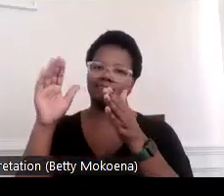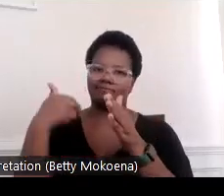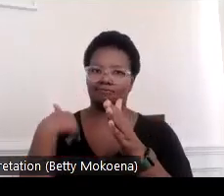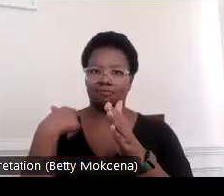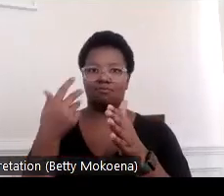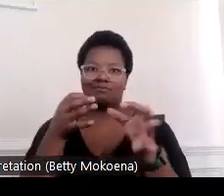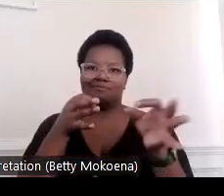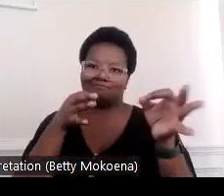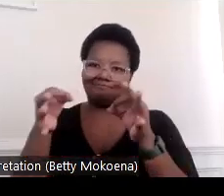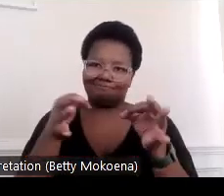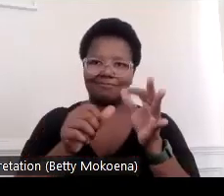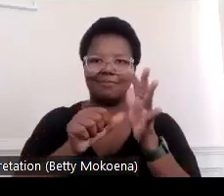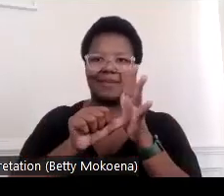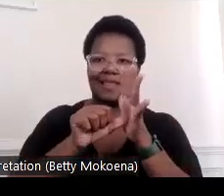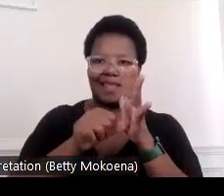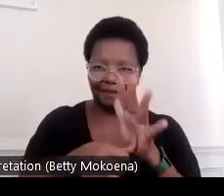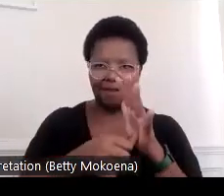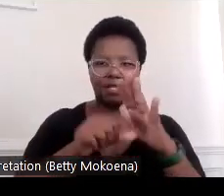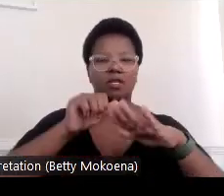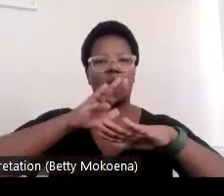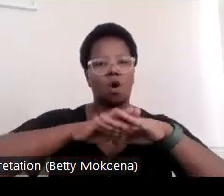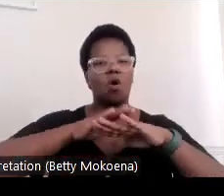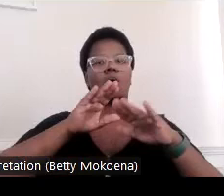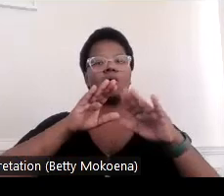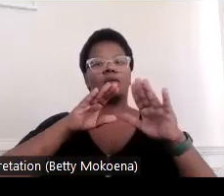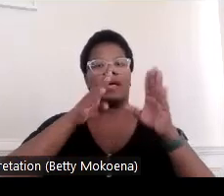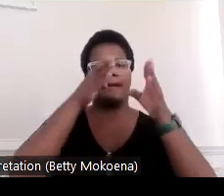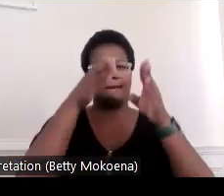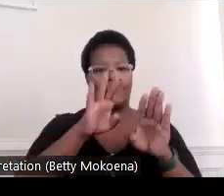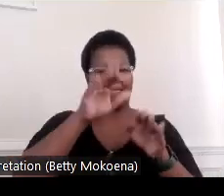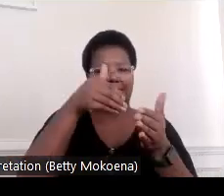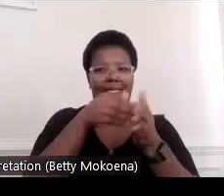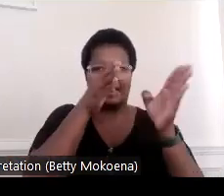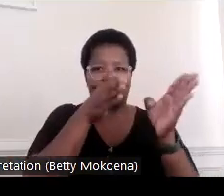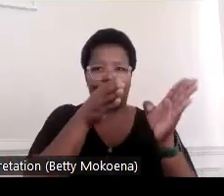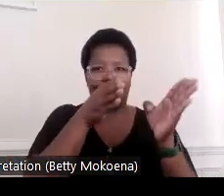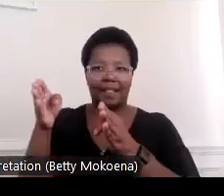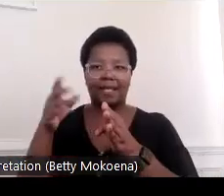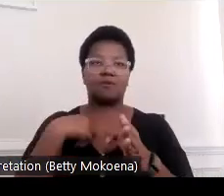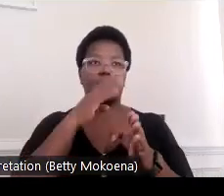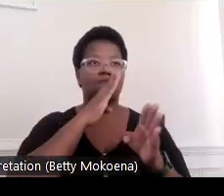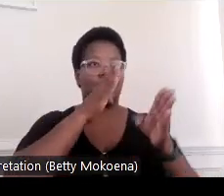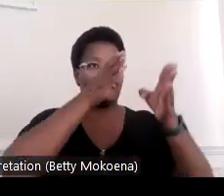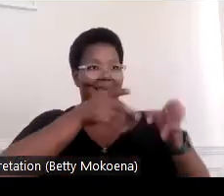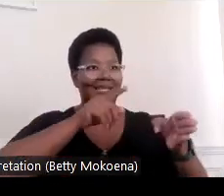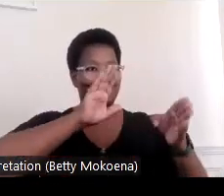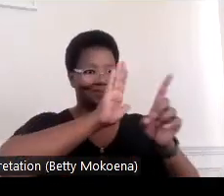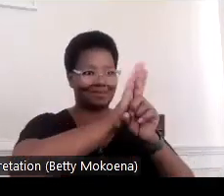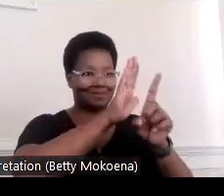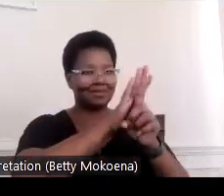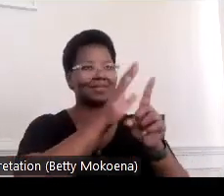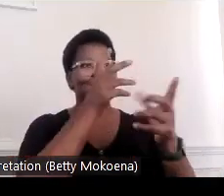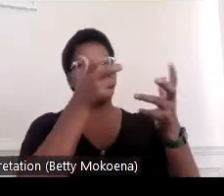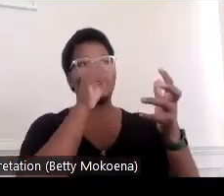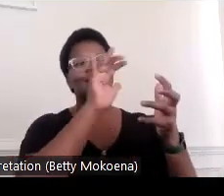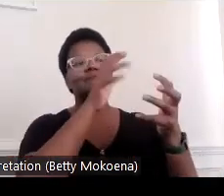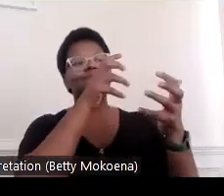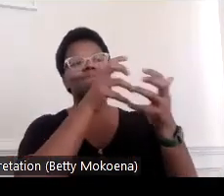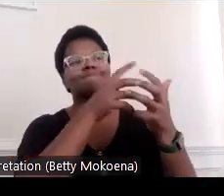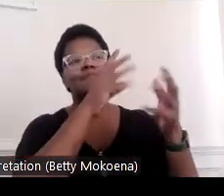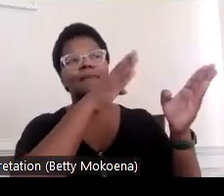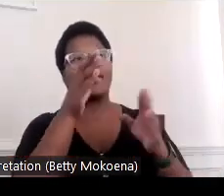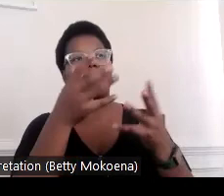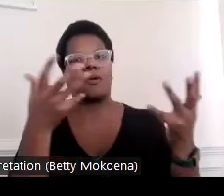y todo eso tiene que haber todo todo eso se ve encajado con la planificación centrada en la persona verdad en la cual nos sentamos con el individuo